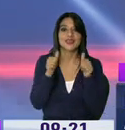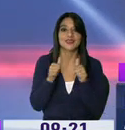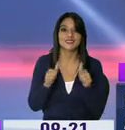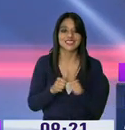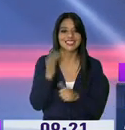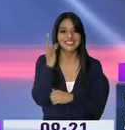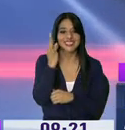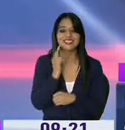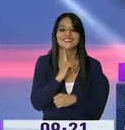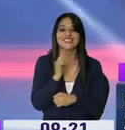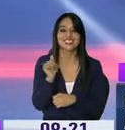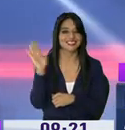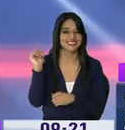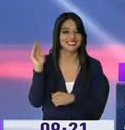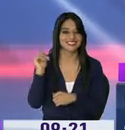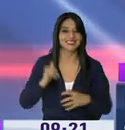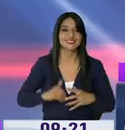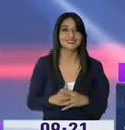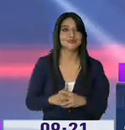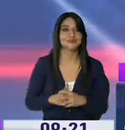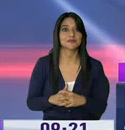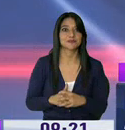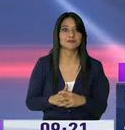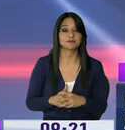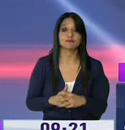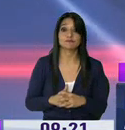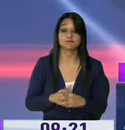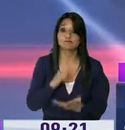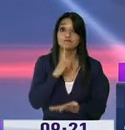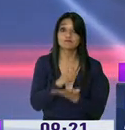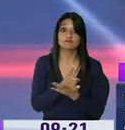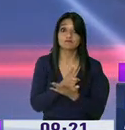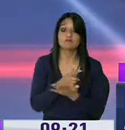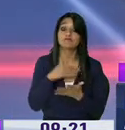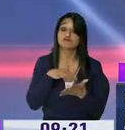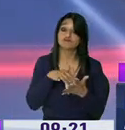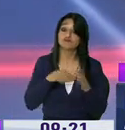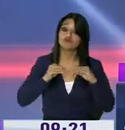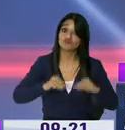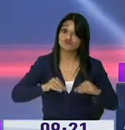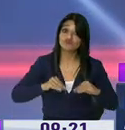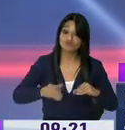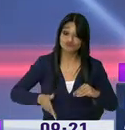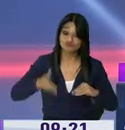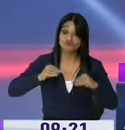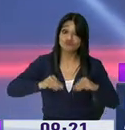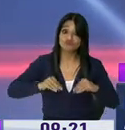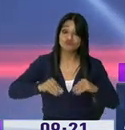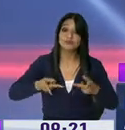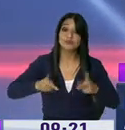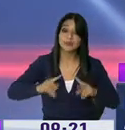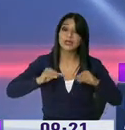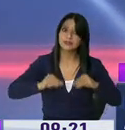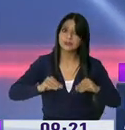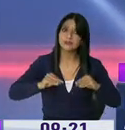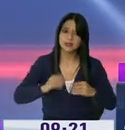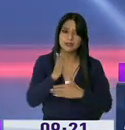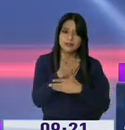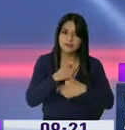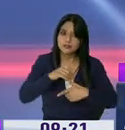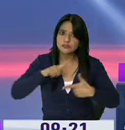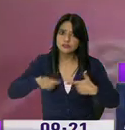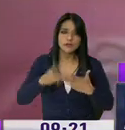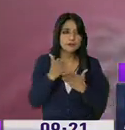mis tías. Chao. Nos hicieron a crecer, nos hicieron a estudiar, nos enseñaron a la bendición, nos enseñaron la Biblia